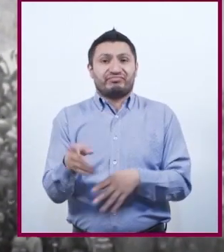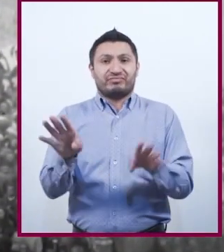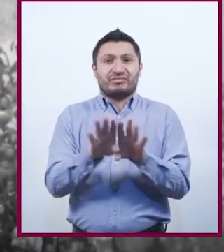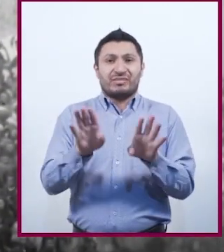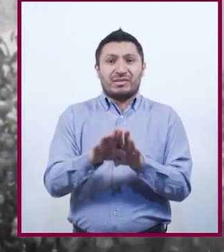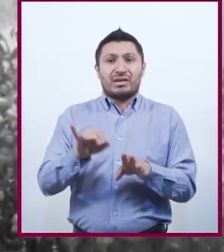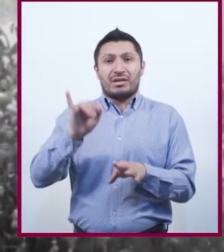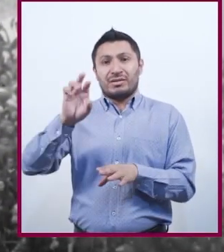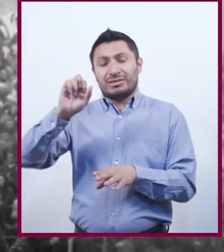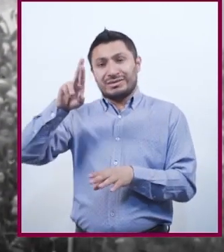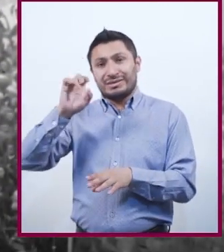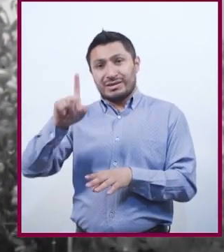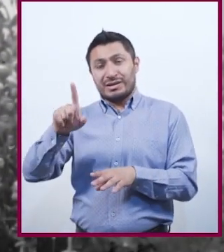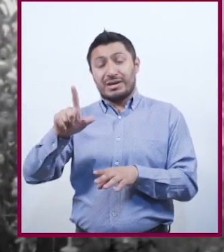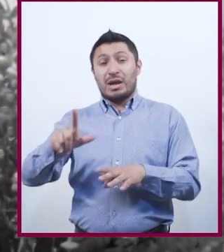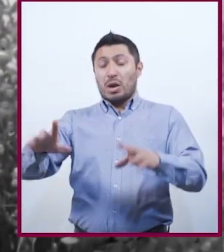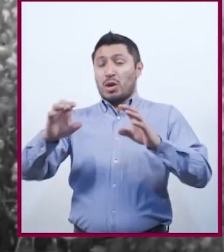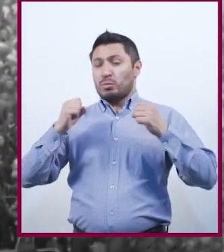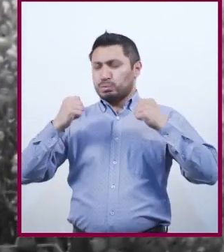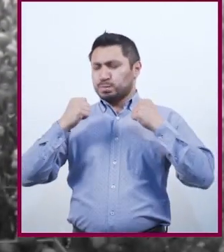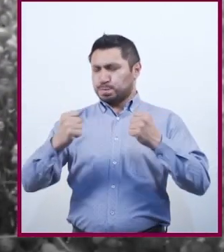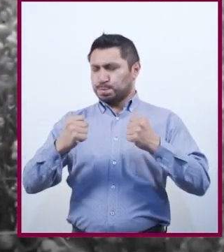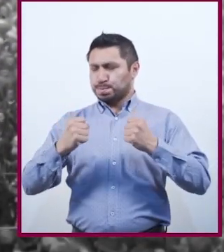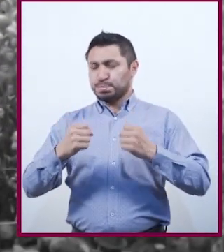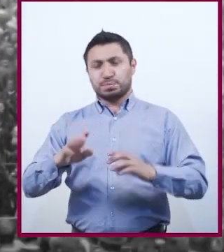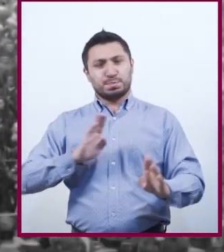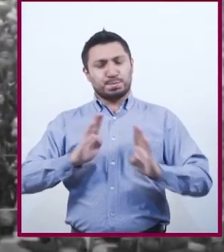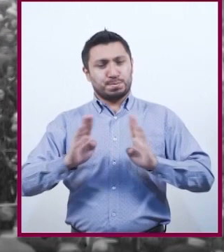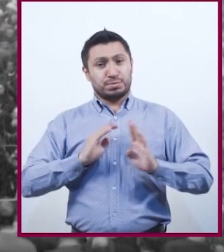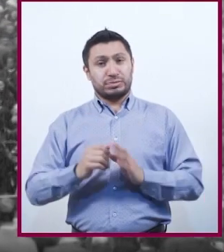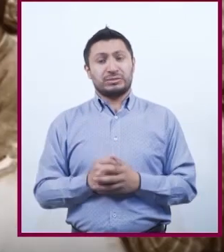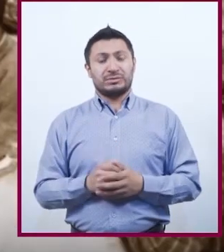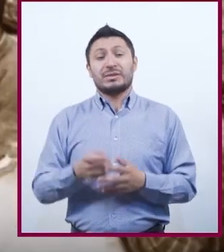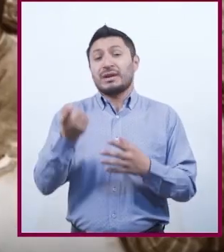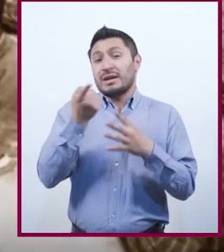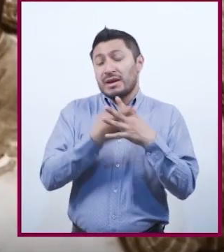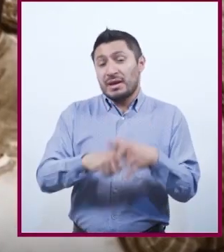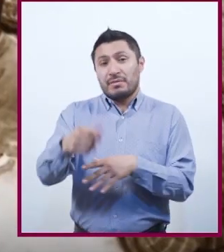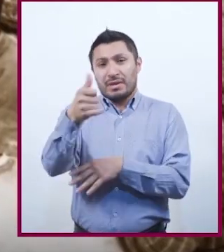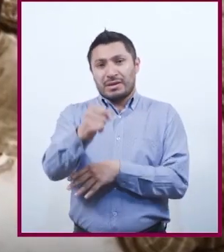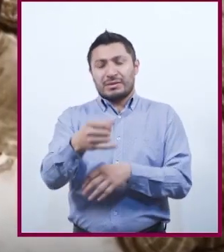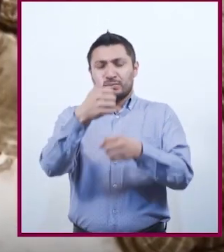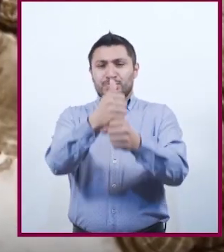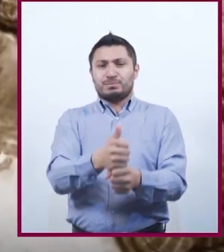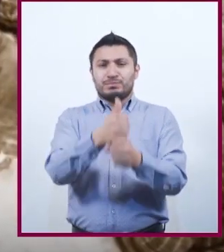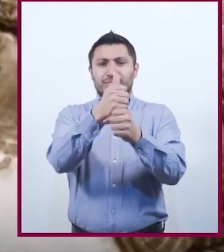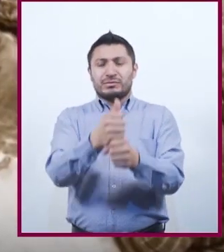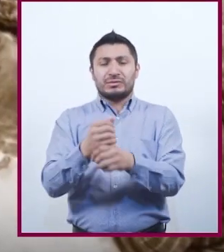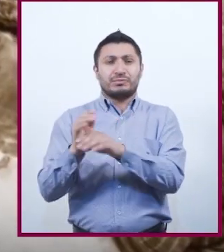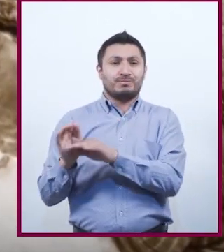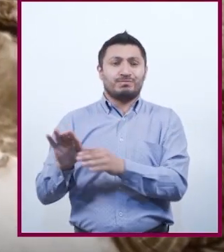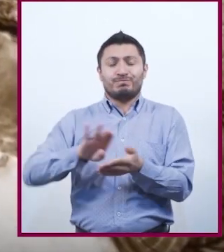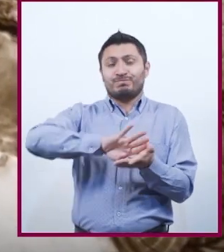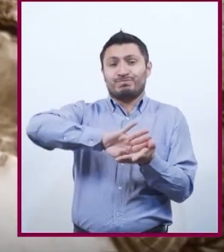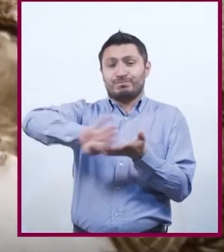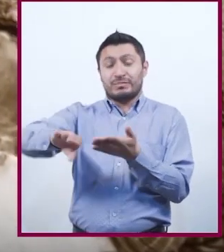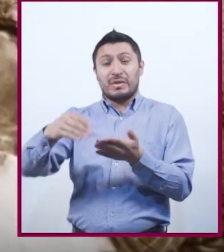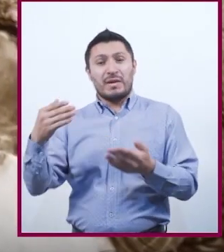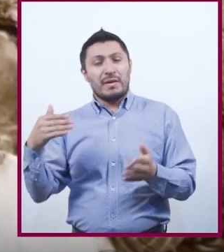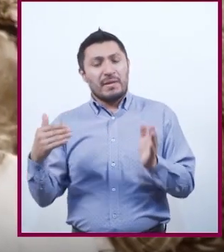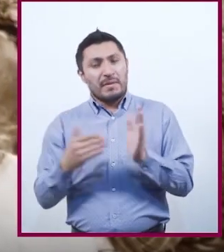pobres en comparación con el poderío militar de Israel. Se inició así el sufrimiento de los